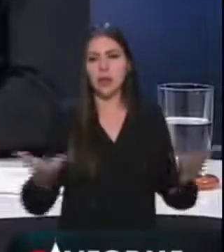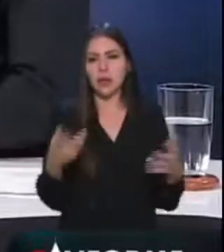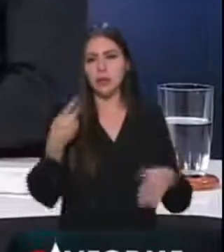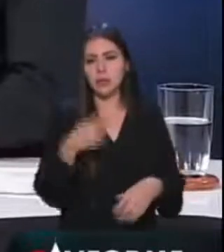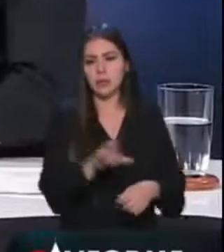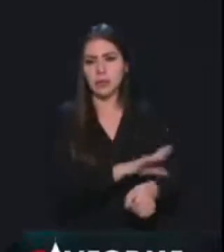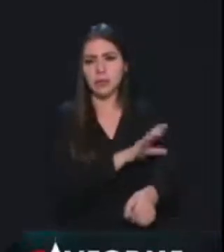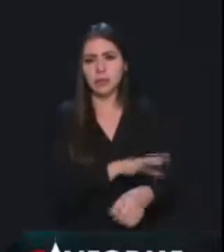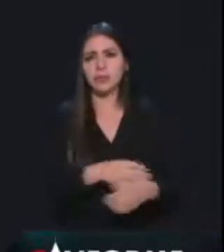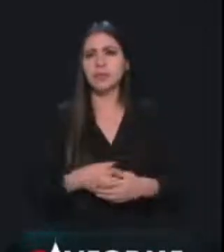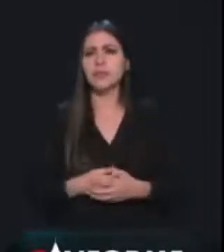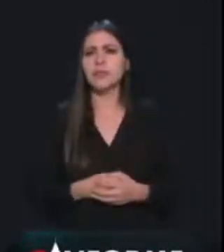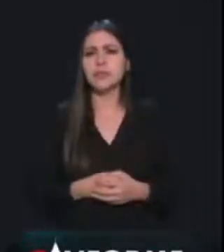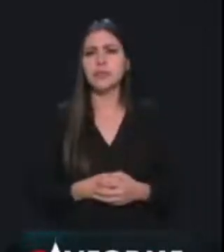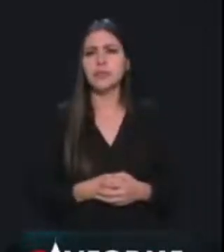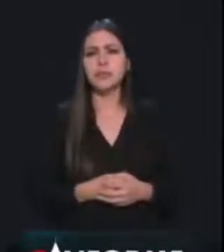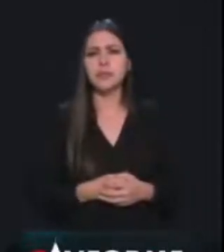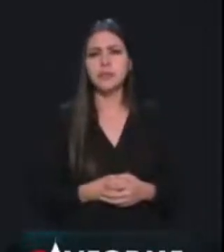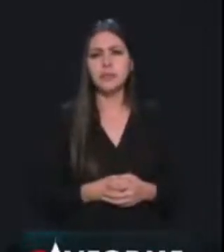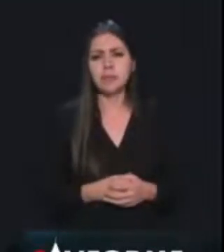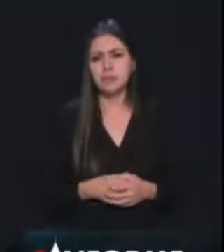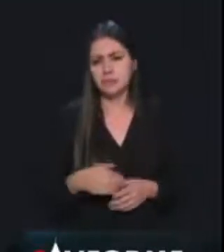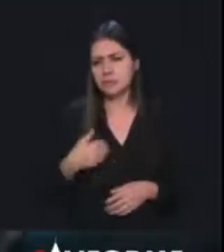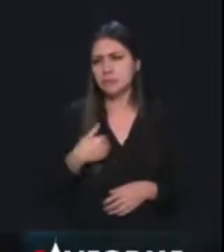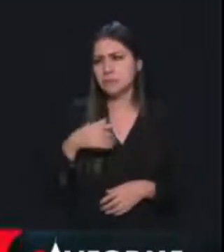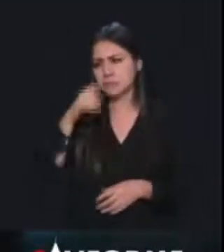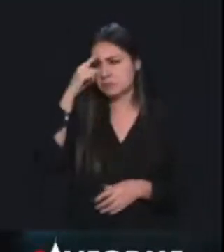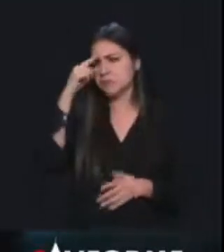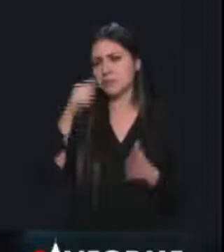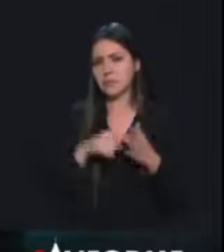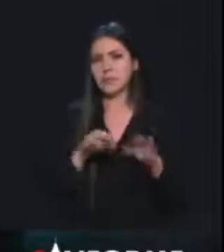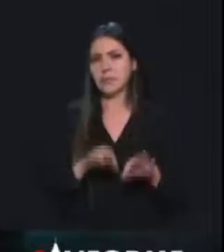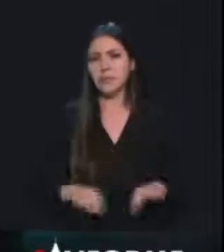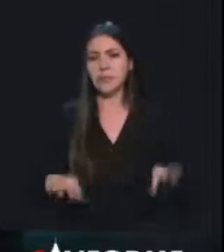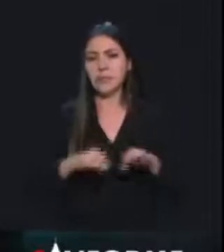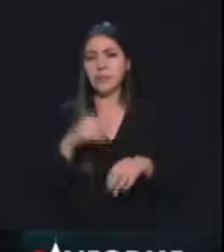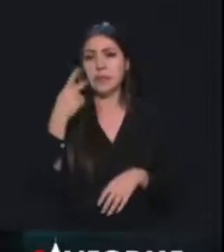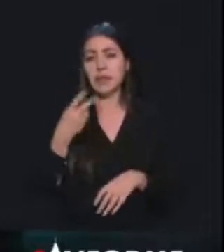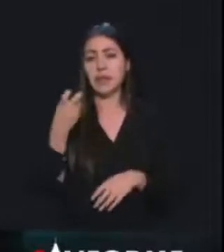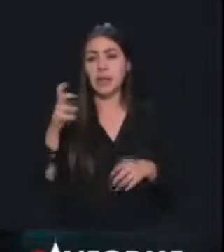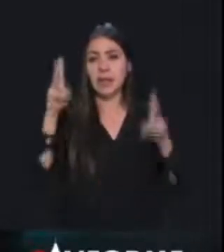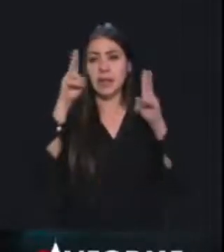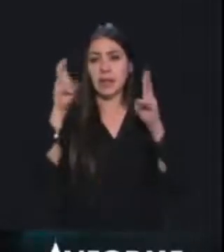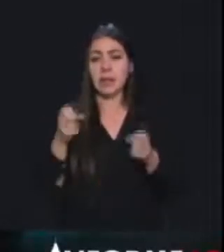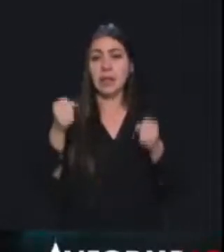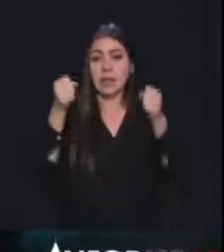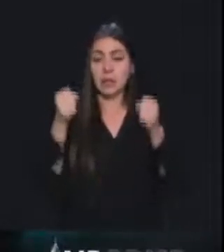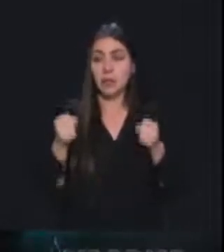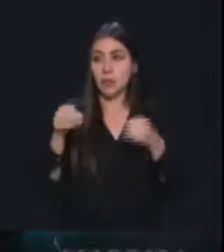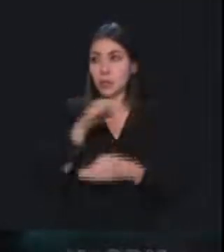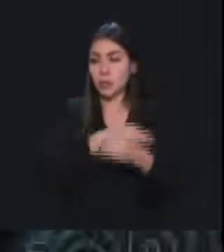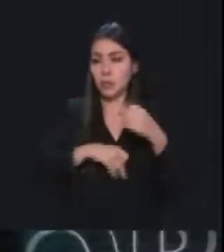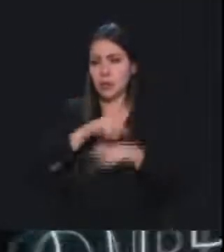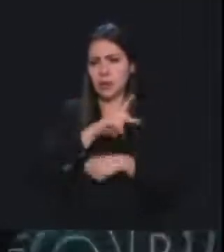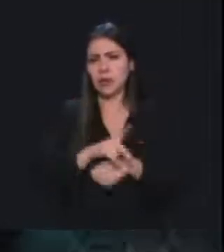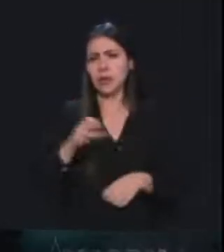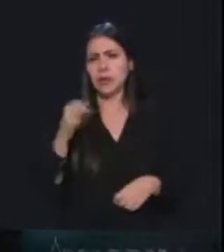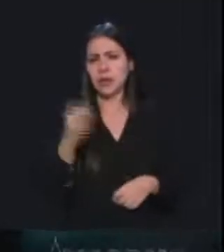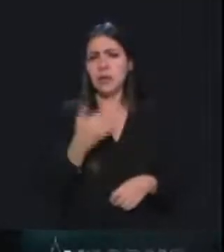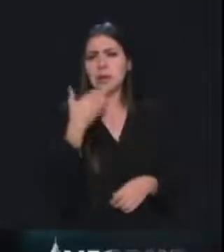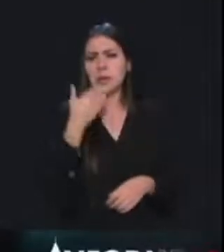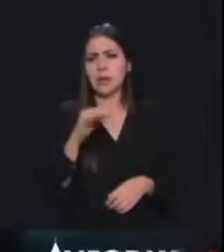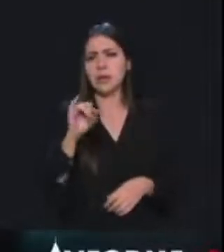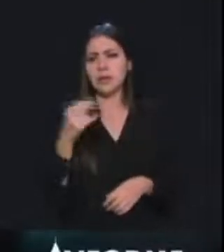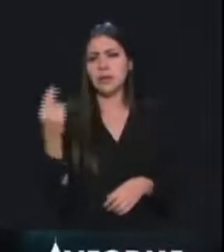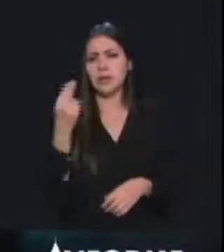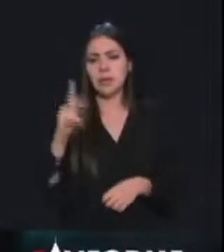creo que es muy importante, y ahí en la justificación del presidente de que sea un tema de seguridad nacional es correcto. En efecto, un tema fundamental del Estado